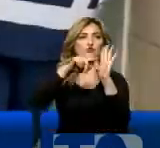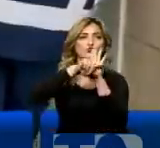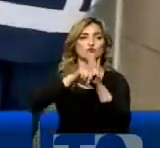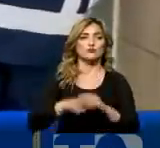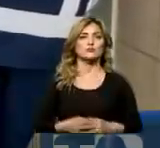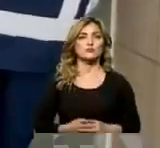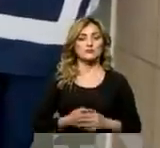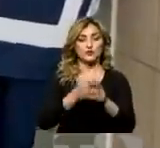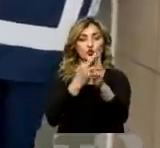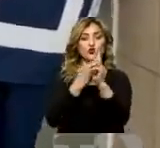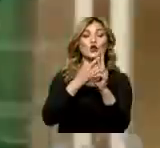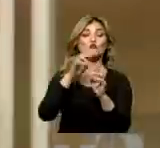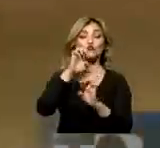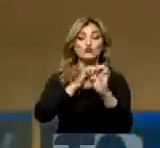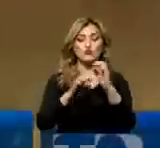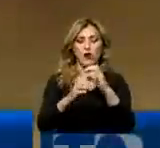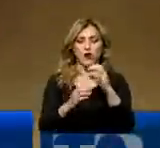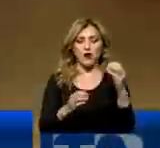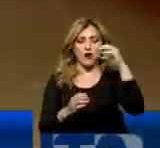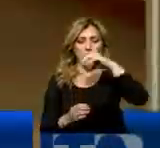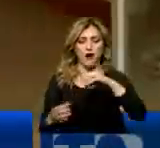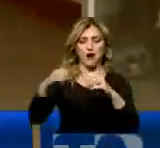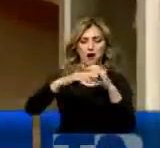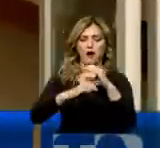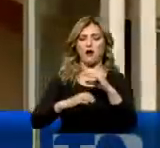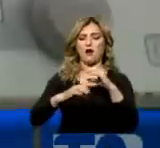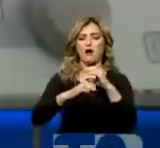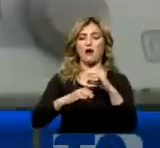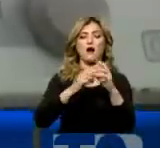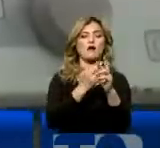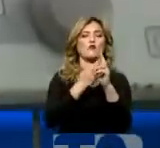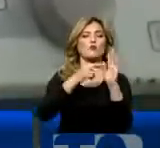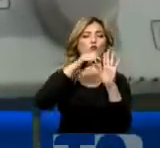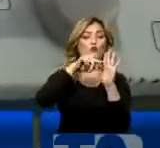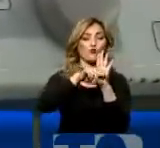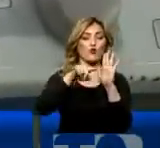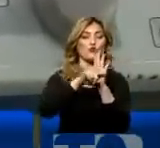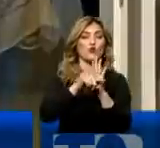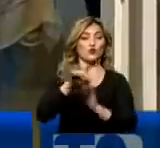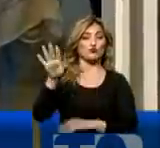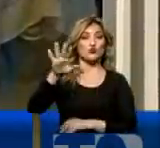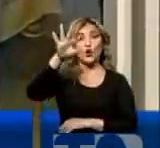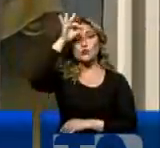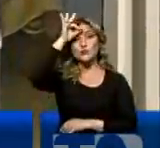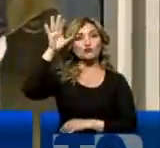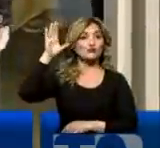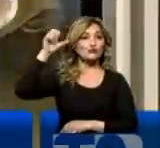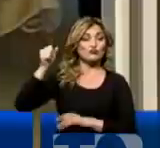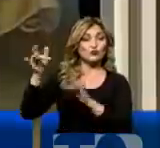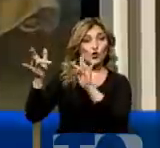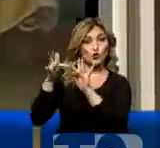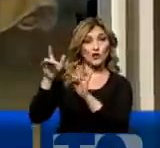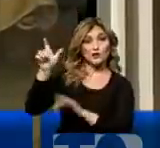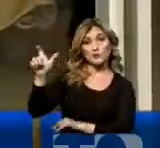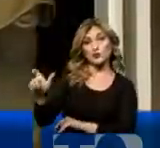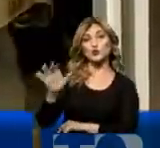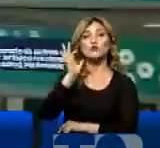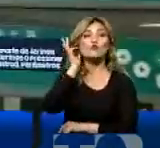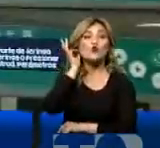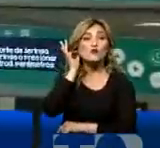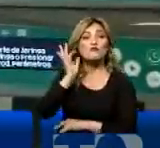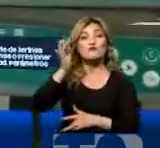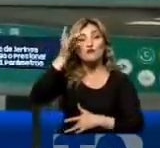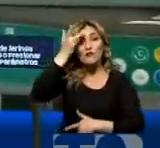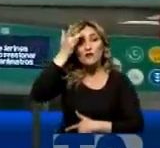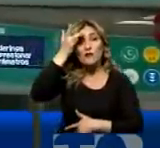Los resultados de la prueba hecha al segundo paciente que se encuentra aislado en una casa de salud en Cuenca y que sí tuvo contacto con la paciente cero,